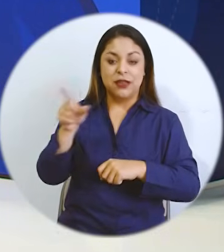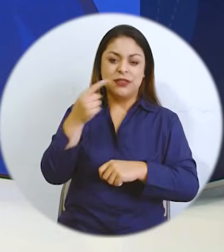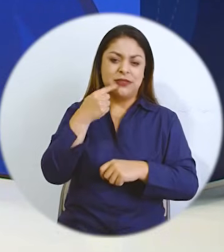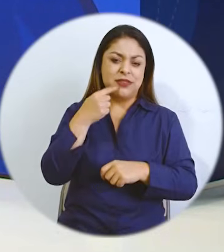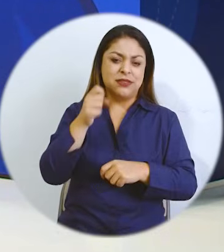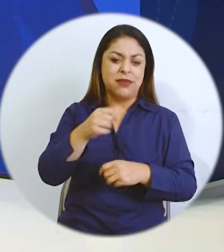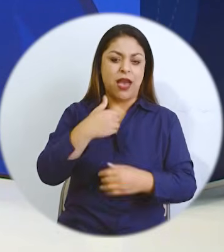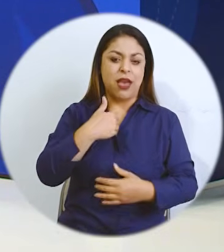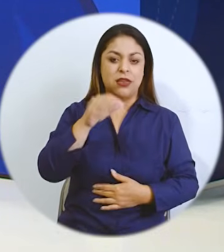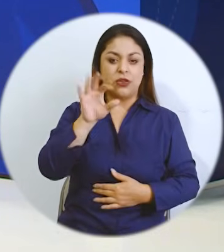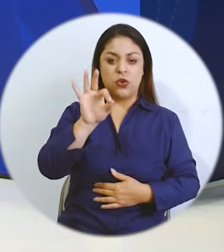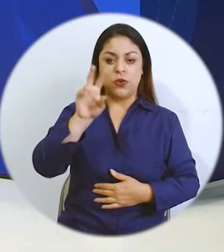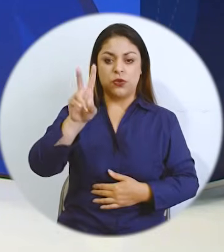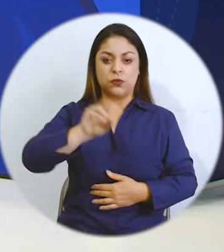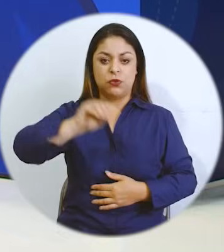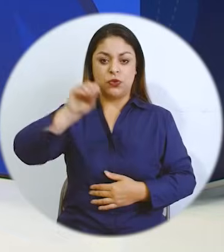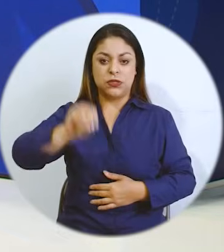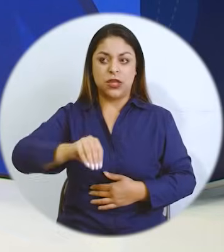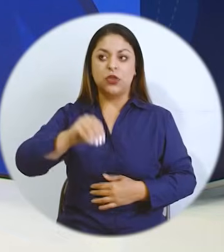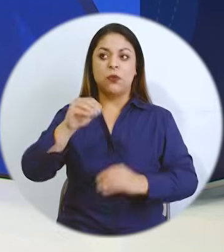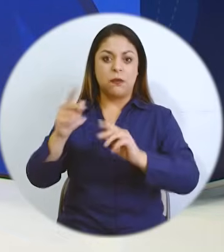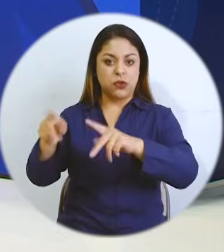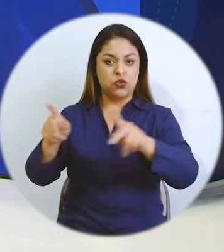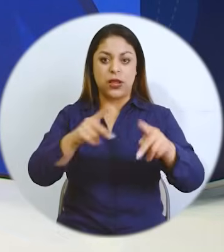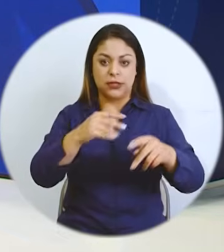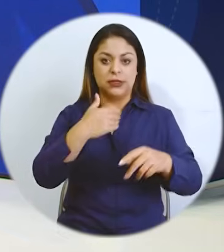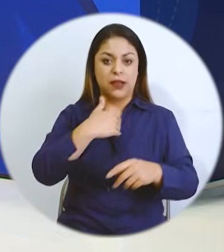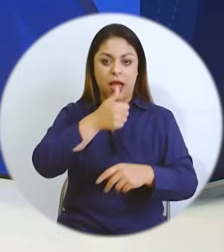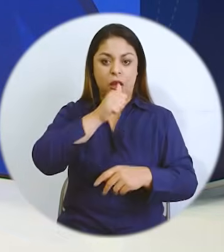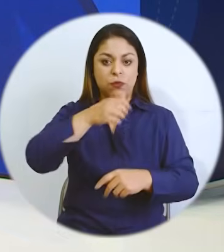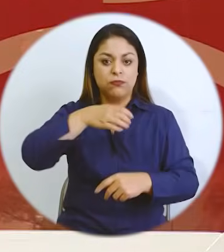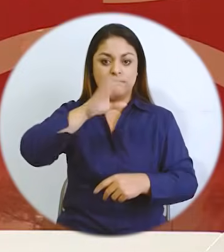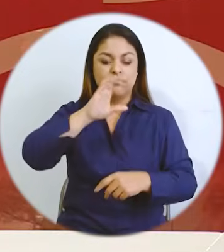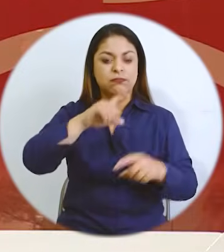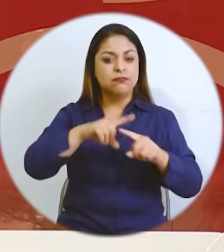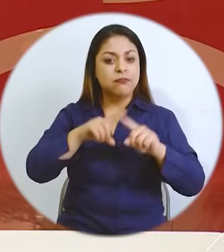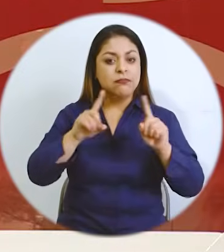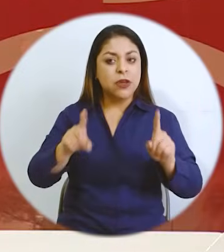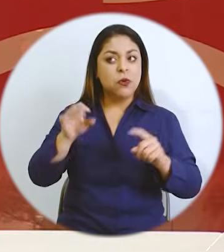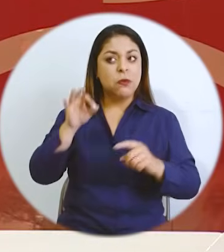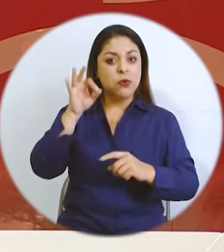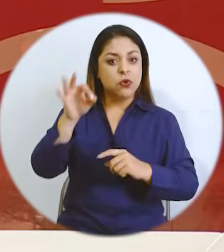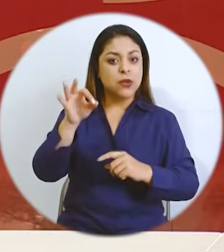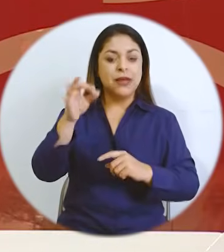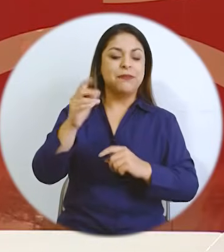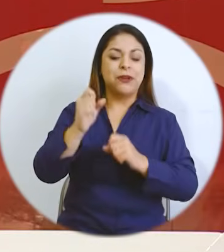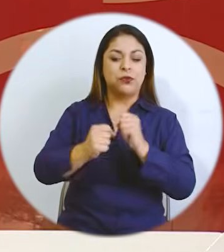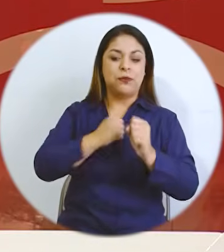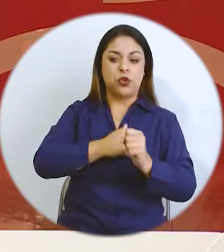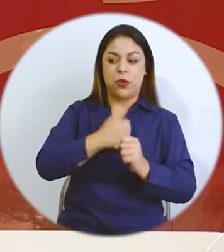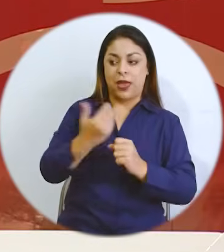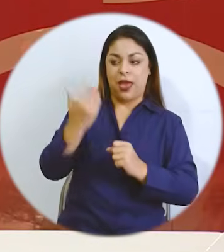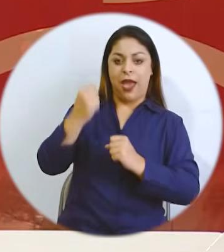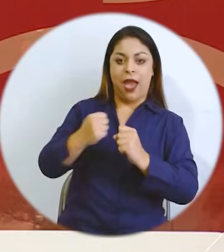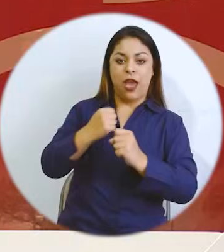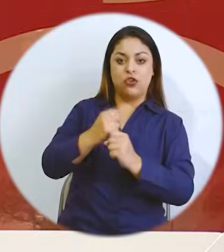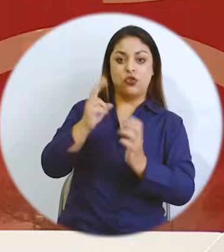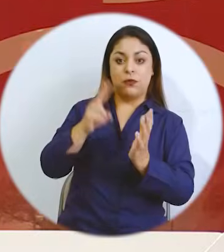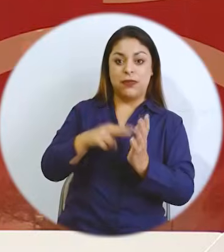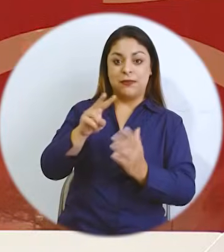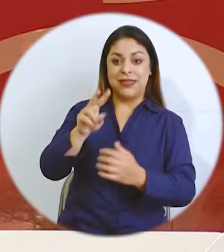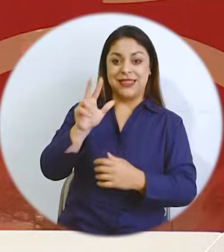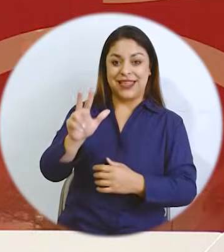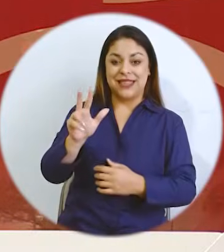un 92% de población abastecida con agua potable, pero da un indicador de que para el 2023 un 70%